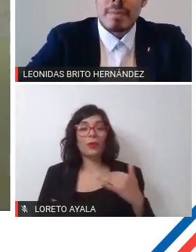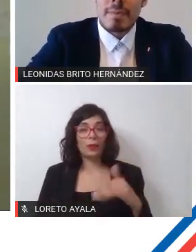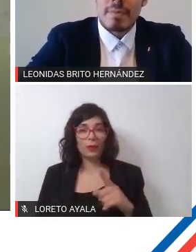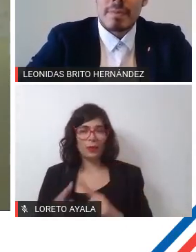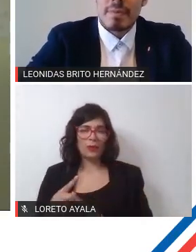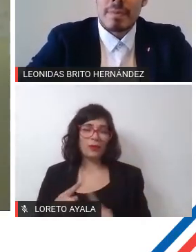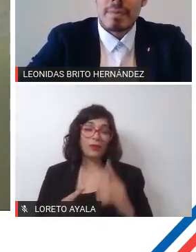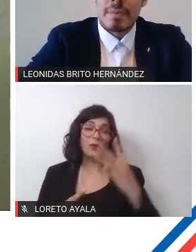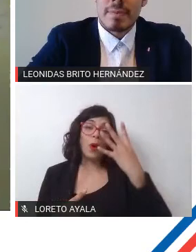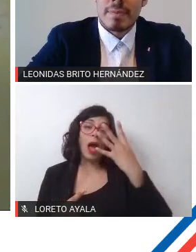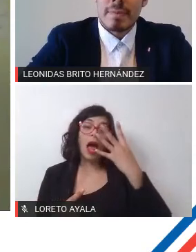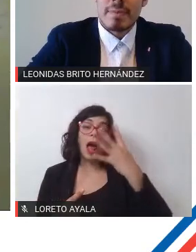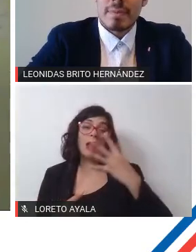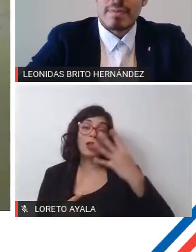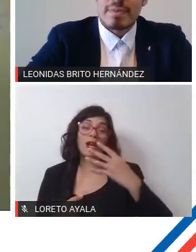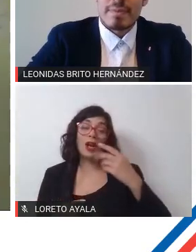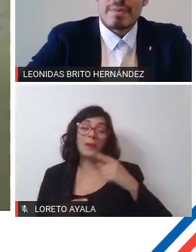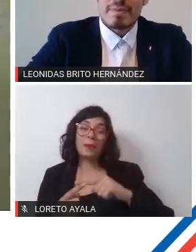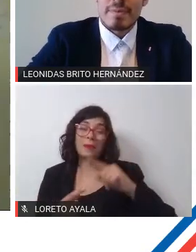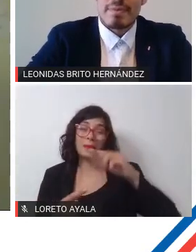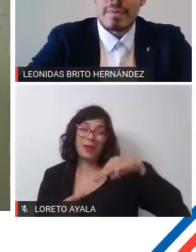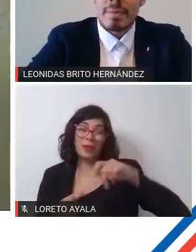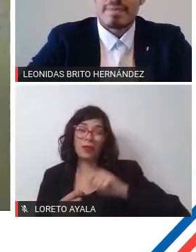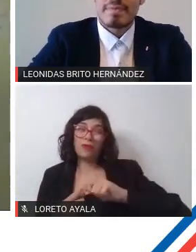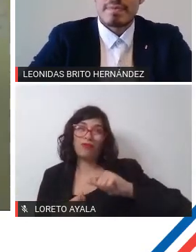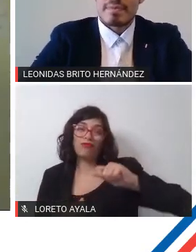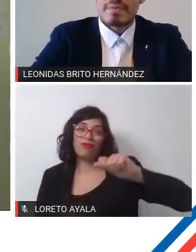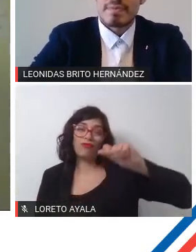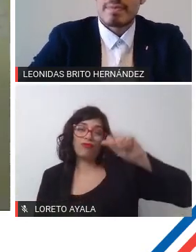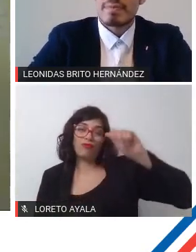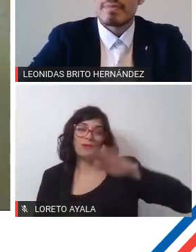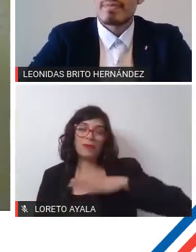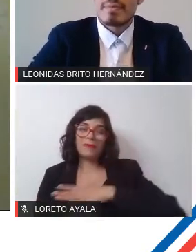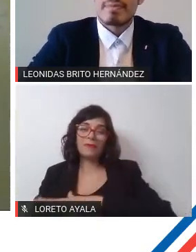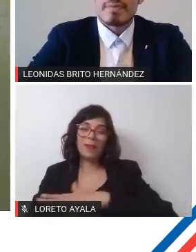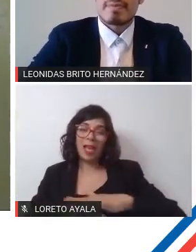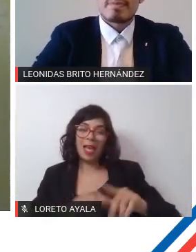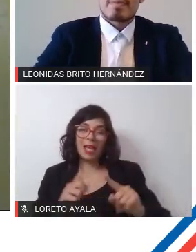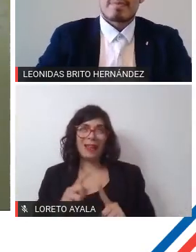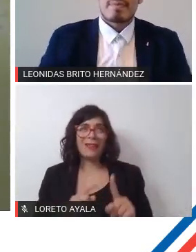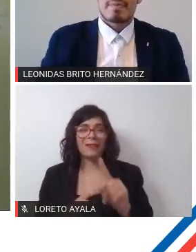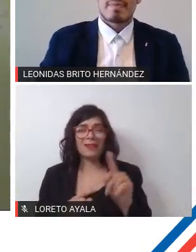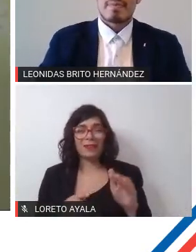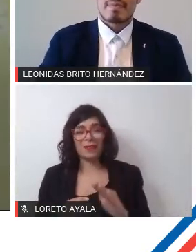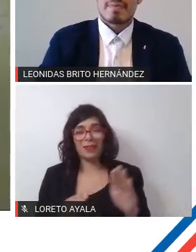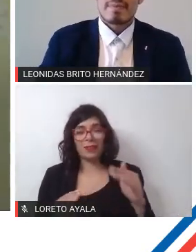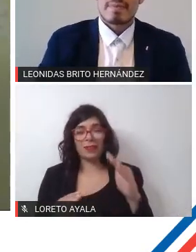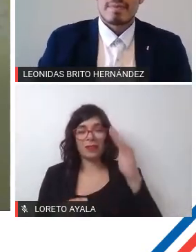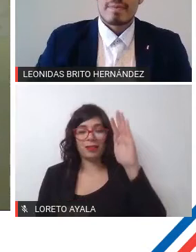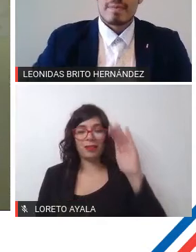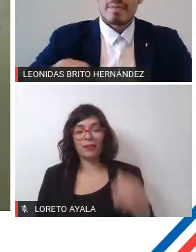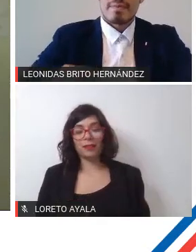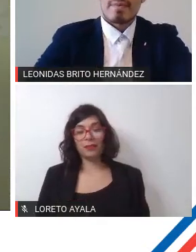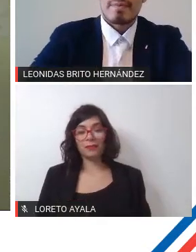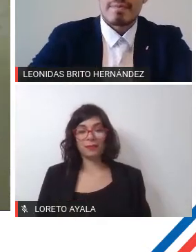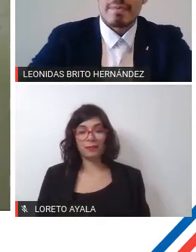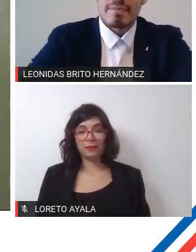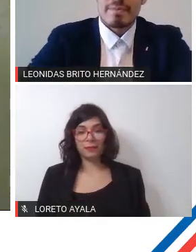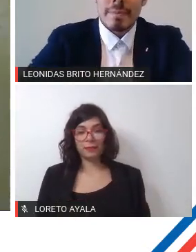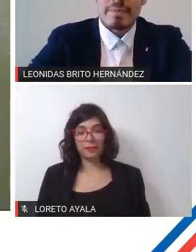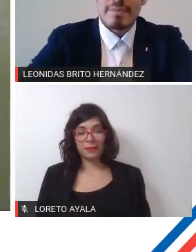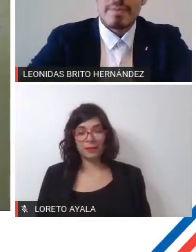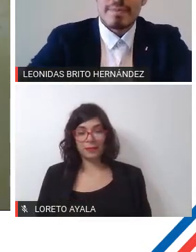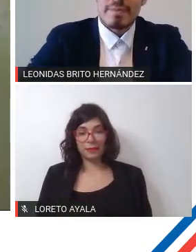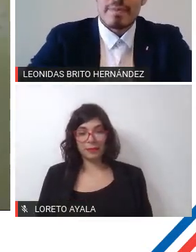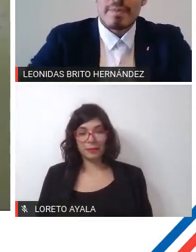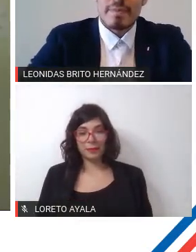de altura sobre el nivel del mar. Y un montón de saludos a profesores rurales, tocó la emocionalidad, pero vamos a lo concreto. Ahora viene lo duro,